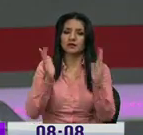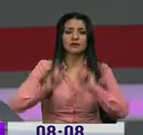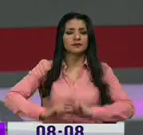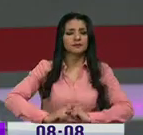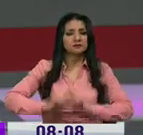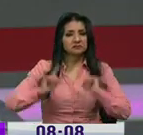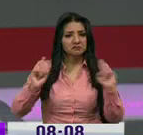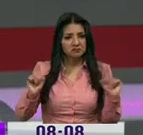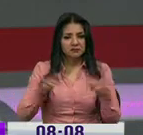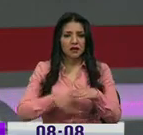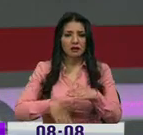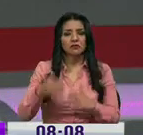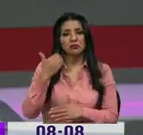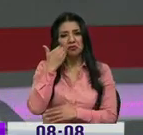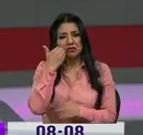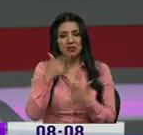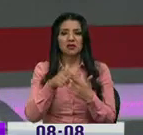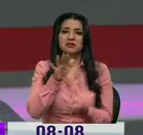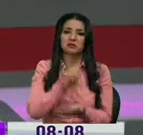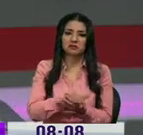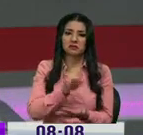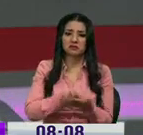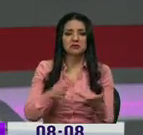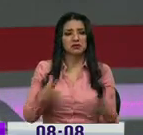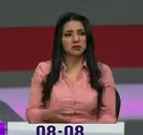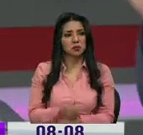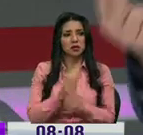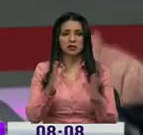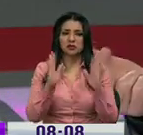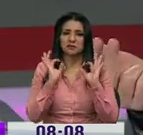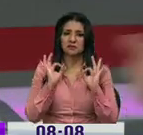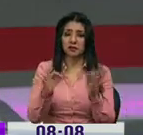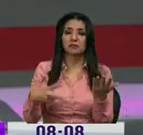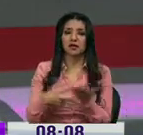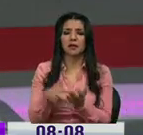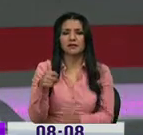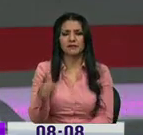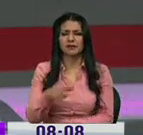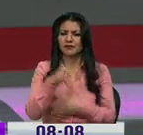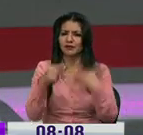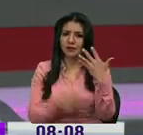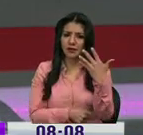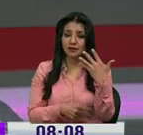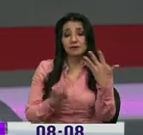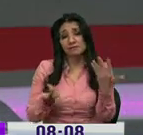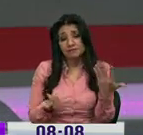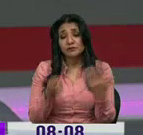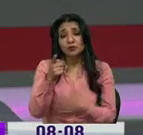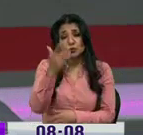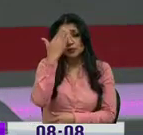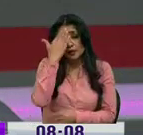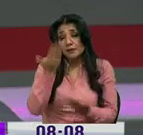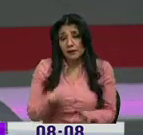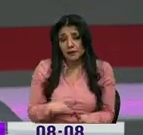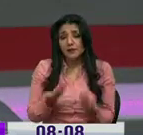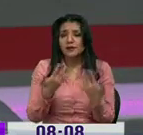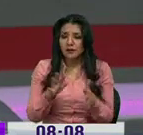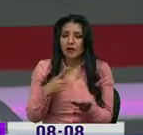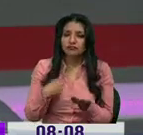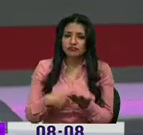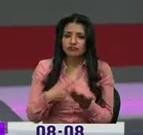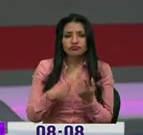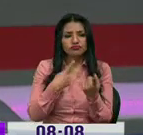totalmente básicas: confort, tranquilidad, buen trato, paradas adecuadas, en fin, una serie de cosas que ustedes saben y que hemos hablado